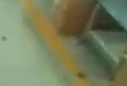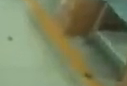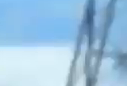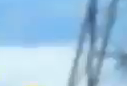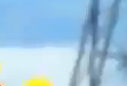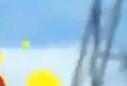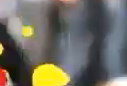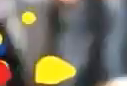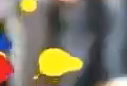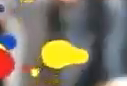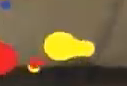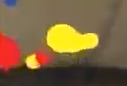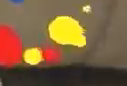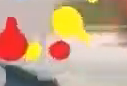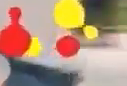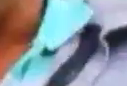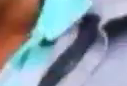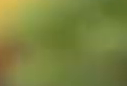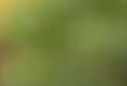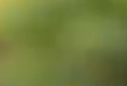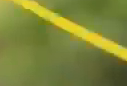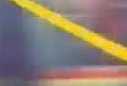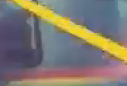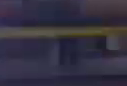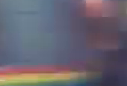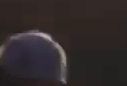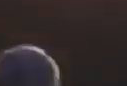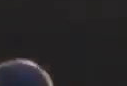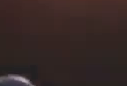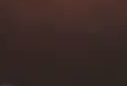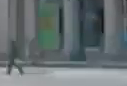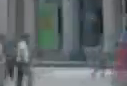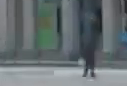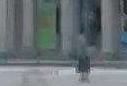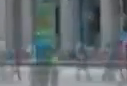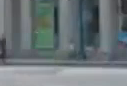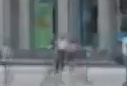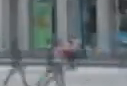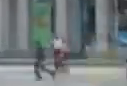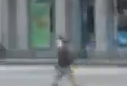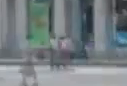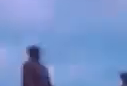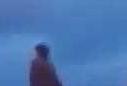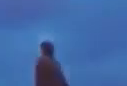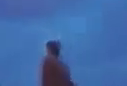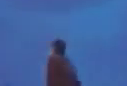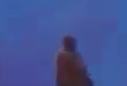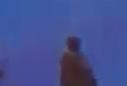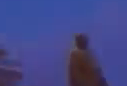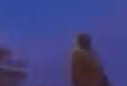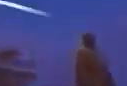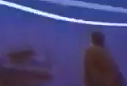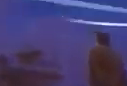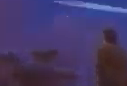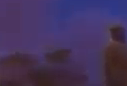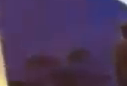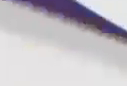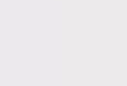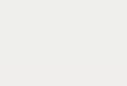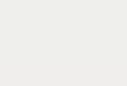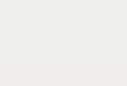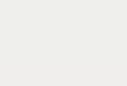Bienvenidos y bienvenidas. A continuación, una transmisión conjunta de radio y televisión por su derecho a